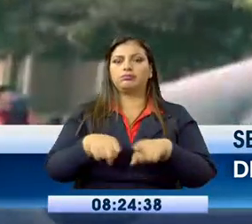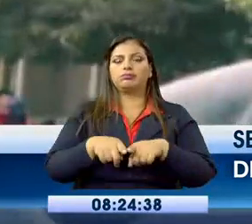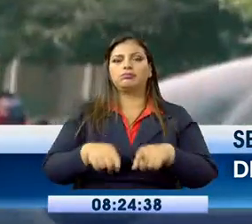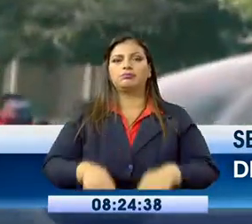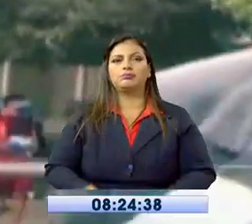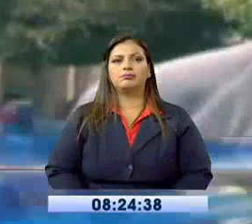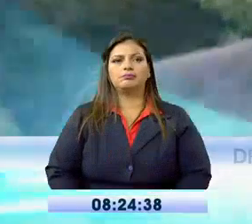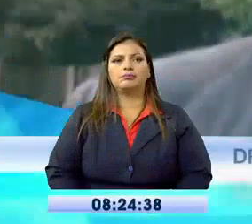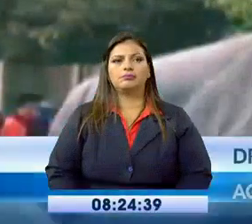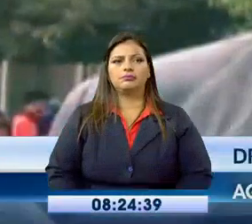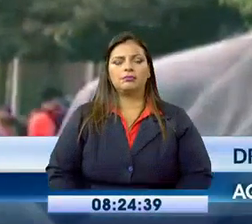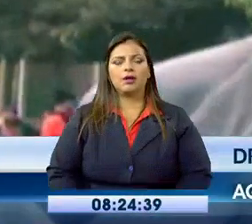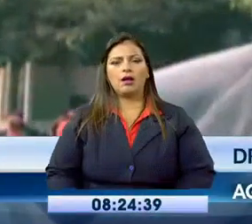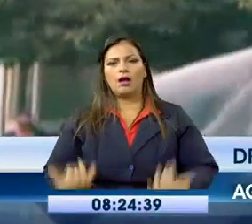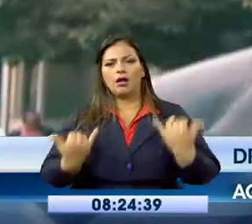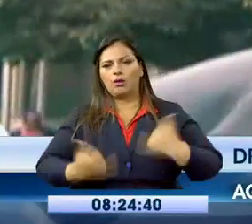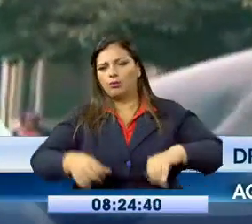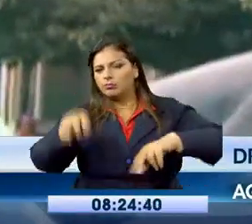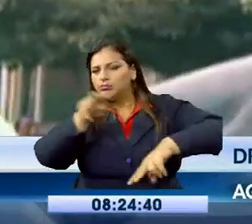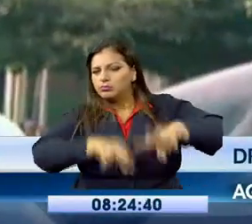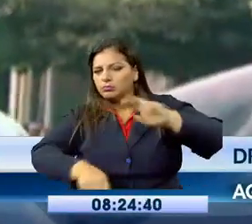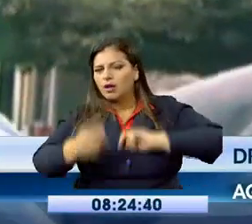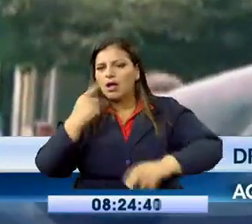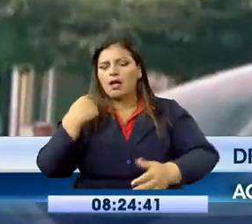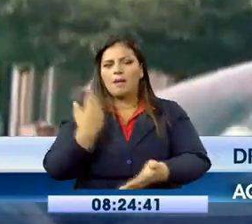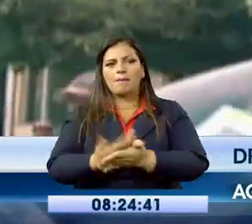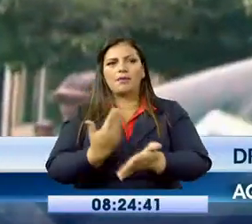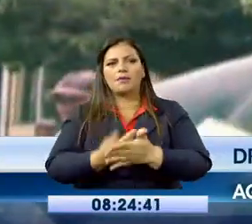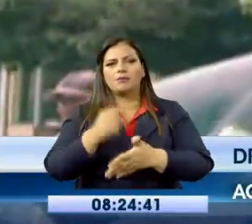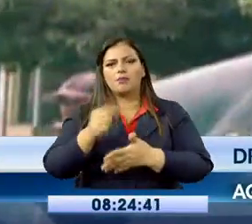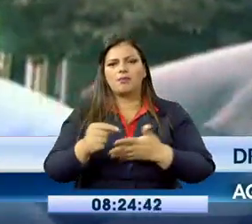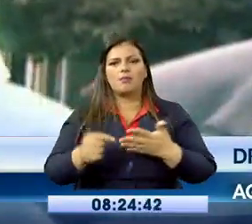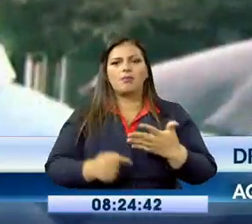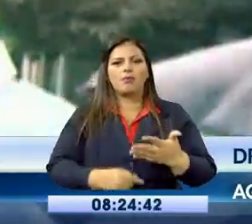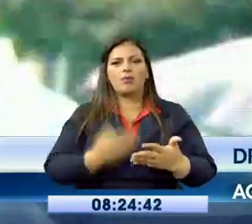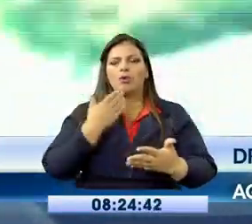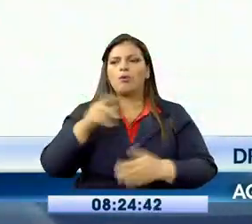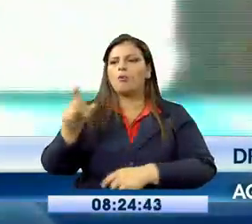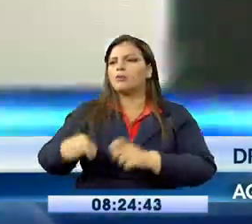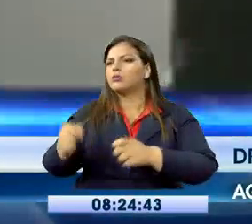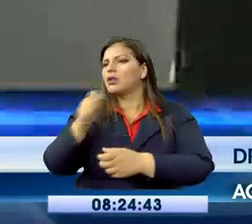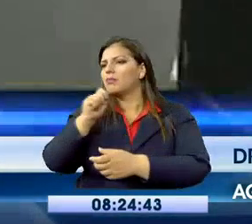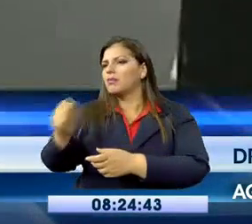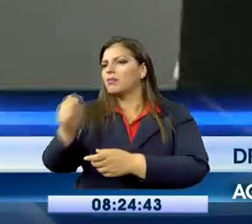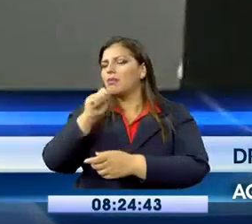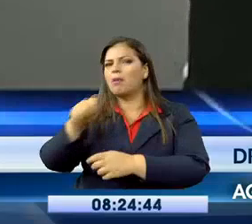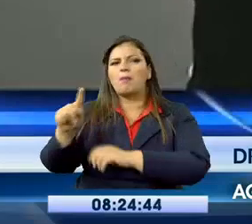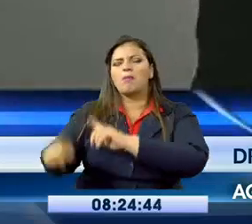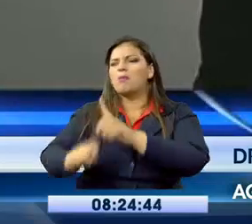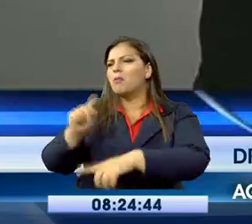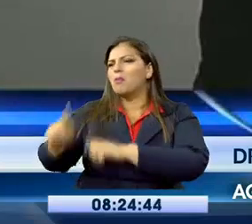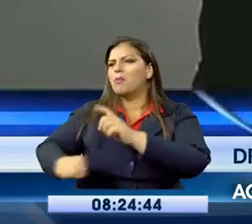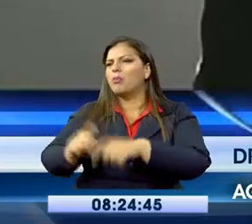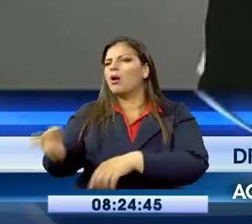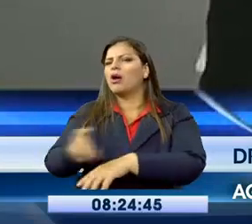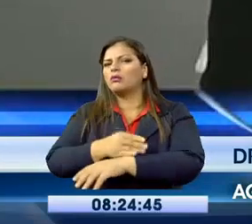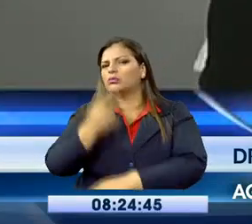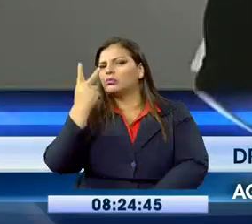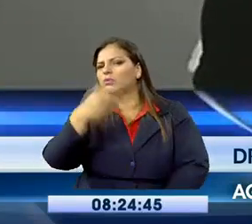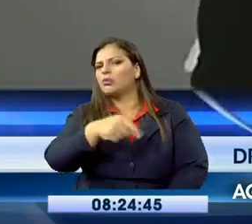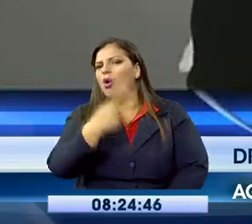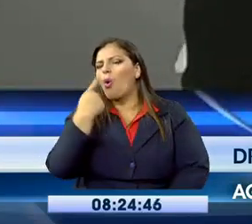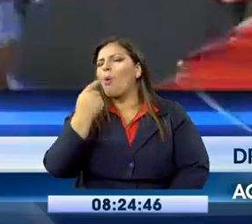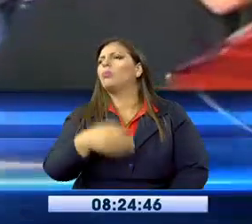recabó otros indicios adicionales y básicamente entrevistas con moradores del sector. Indicaron en cuanto al hecho lo que ellos vieron, observaron a